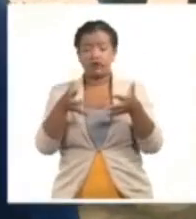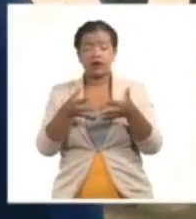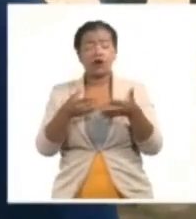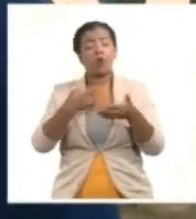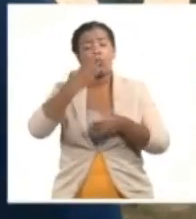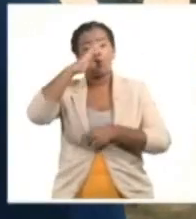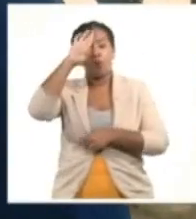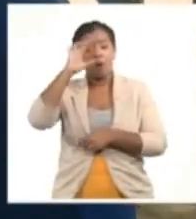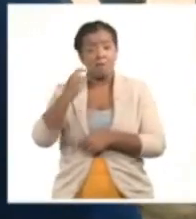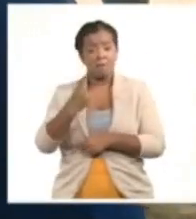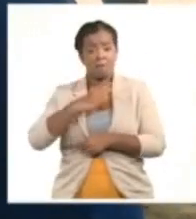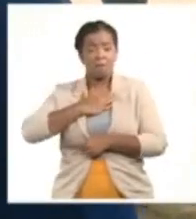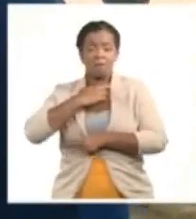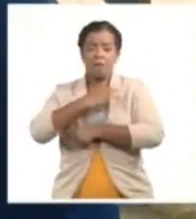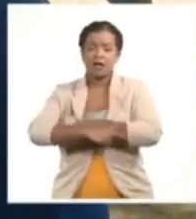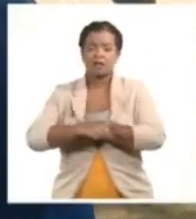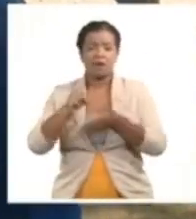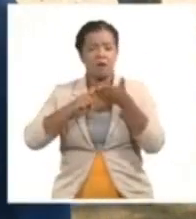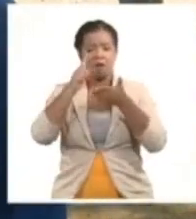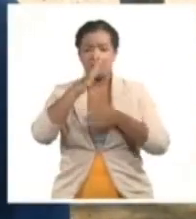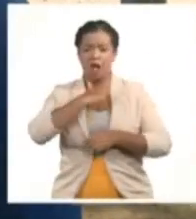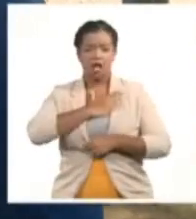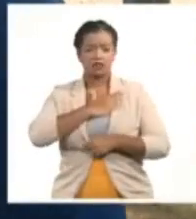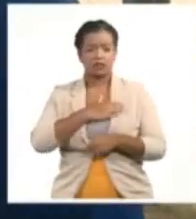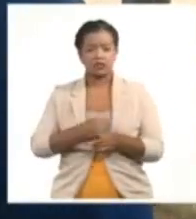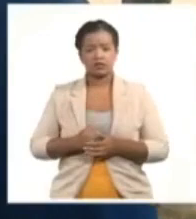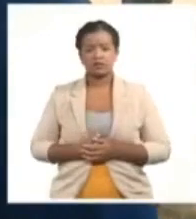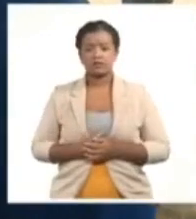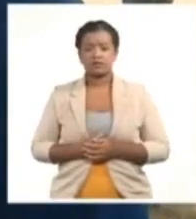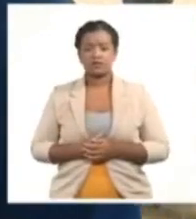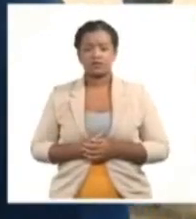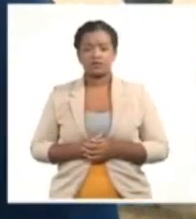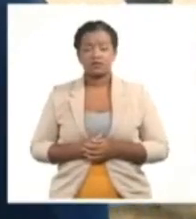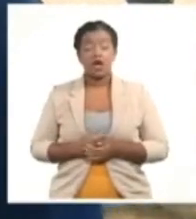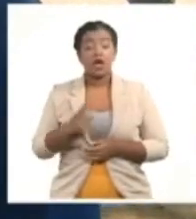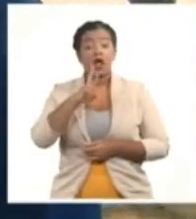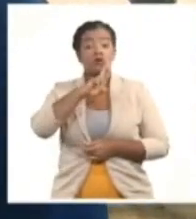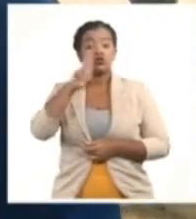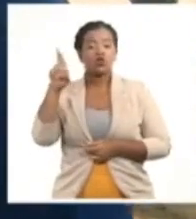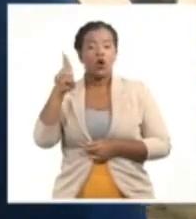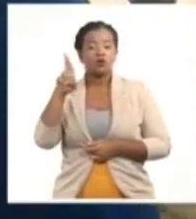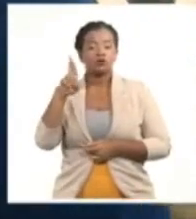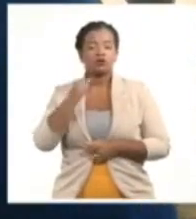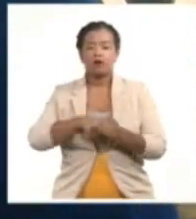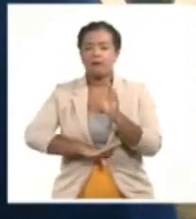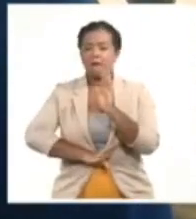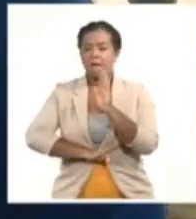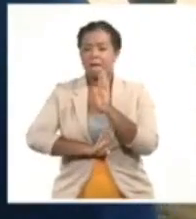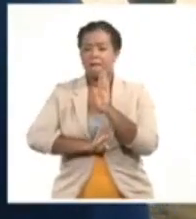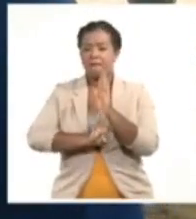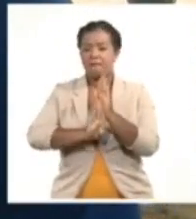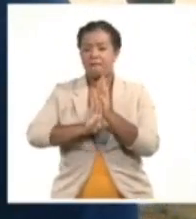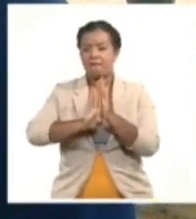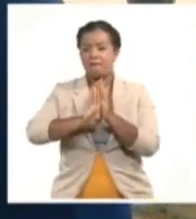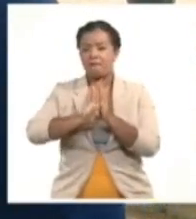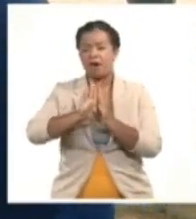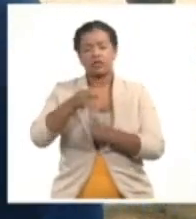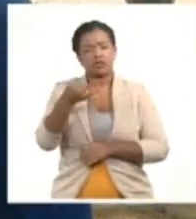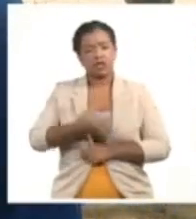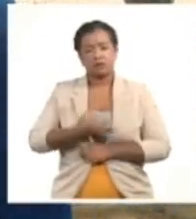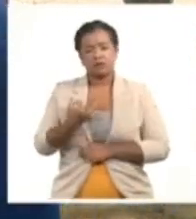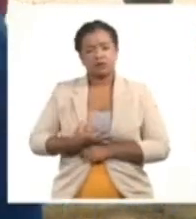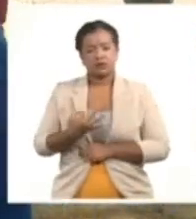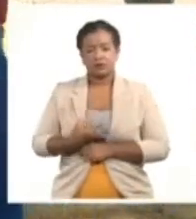para construir el desarrollo y hace que la revolución se está revolucionando siempre en el escenario en que